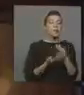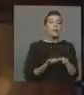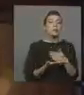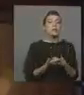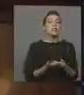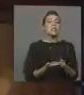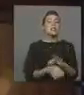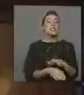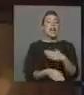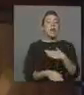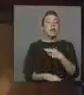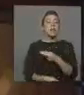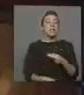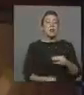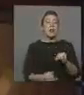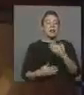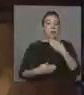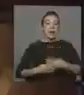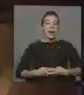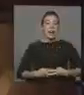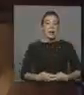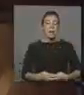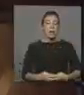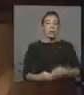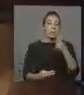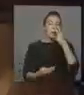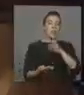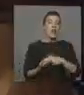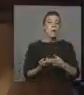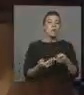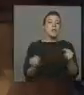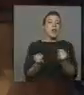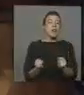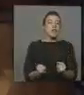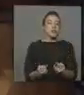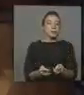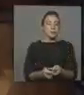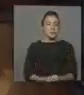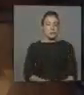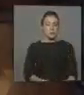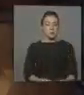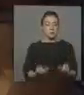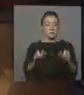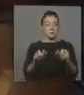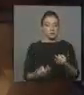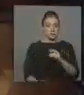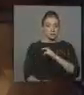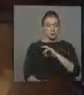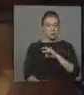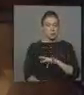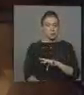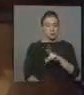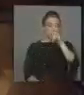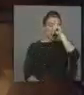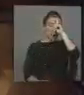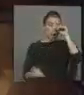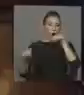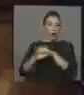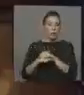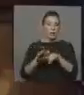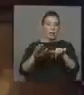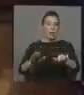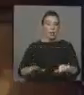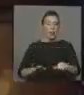y reproductiva que den cuenta de estos procedimientos. En promedio, en Chile, se hospitalizan